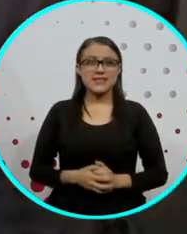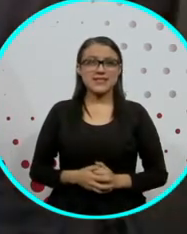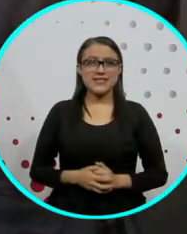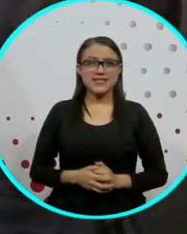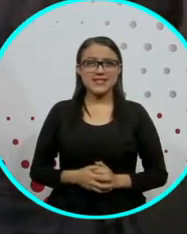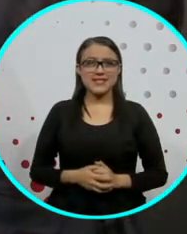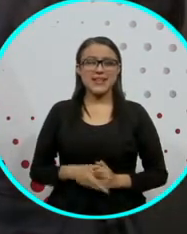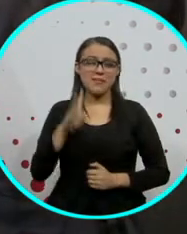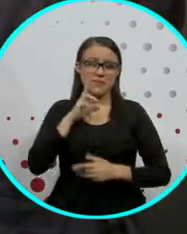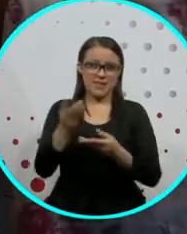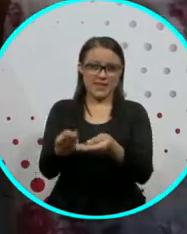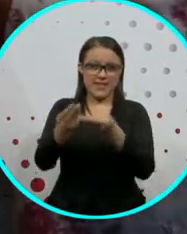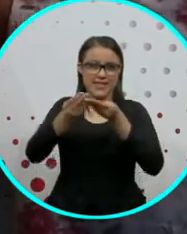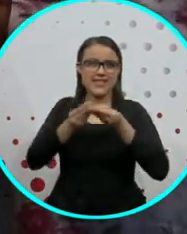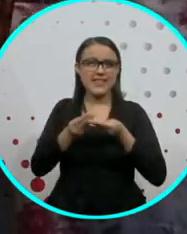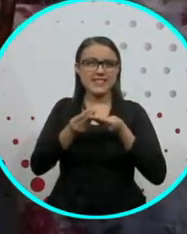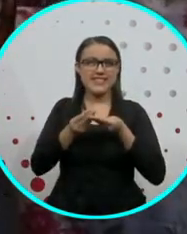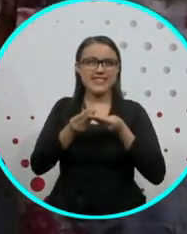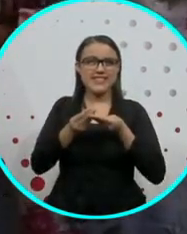me la dieron,